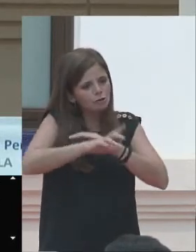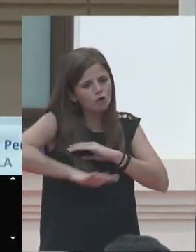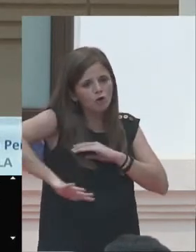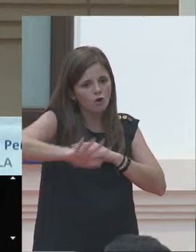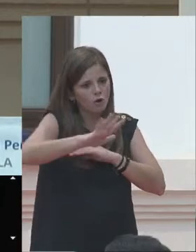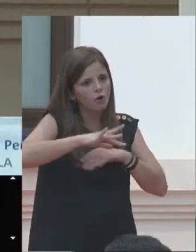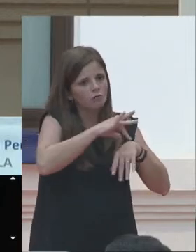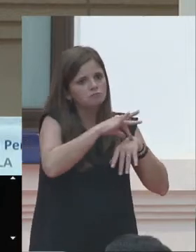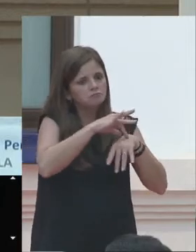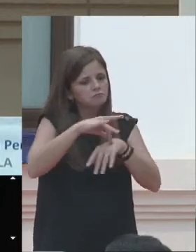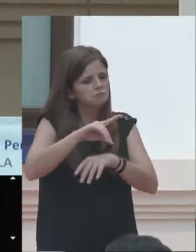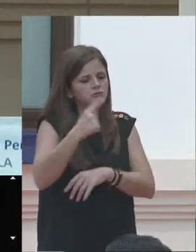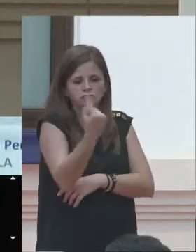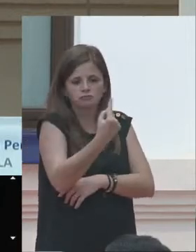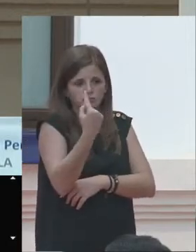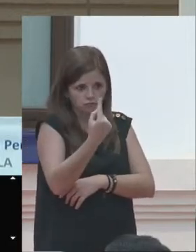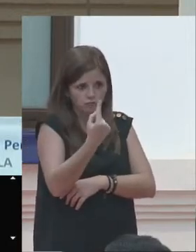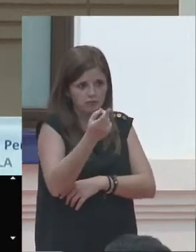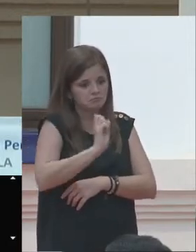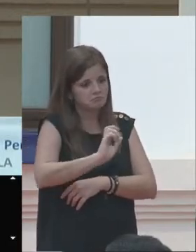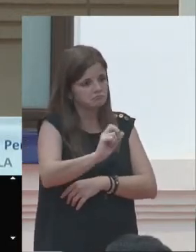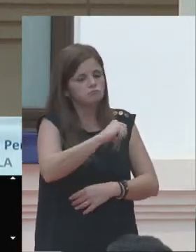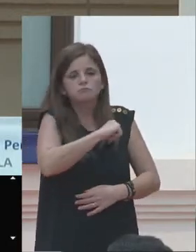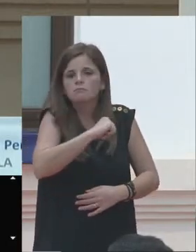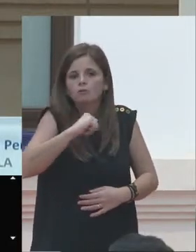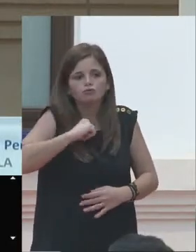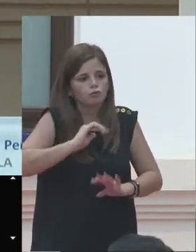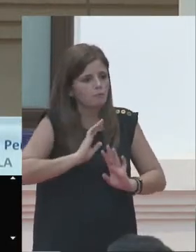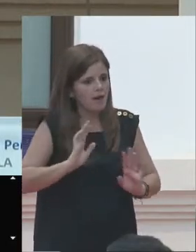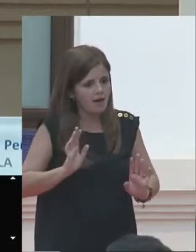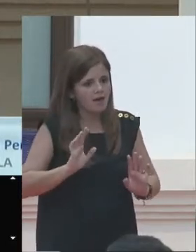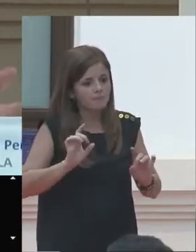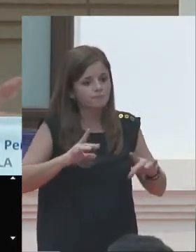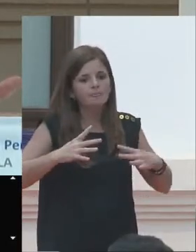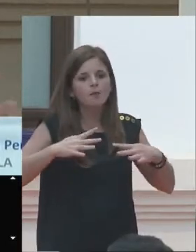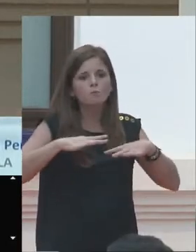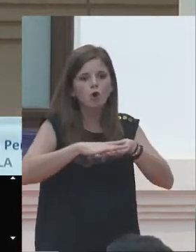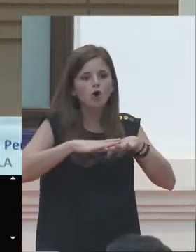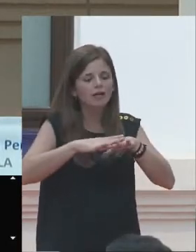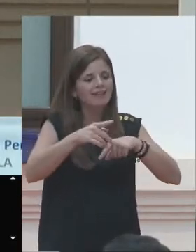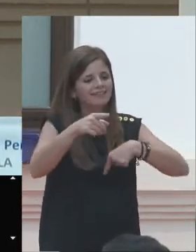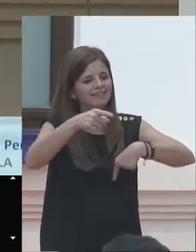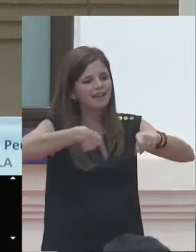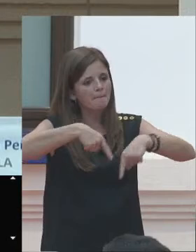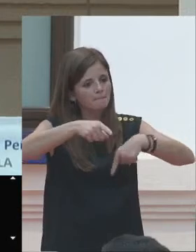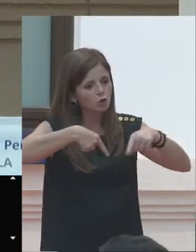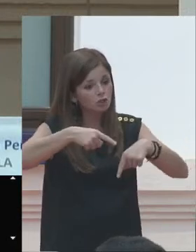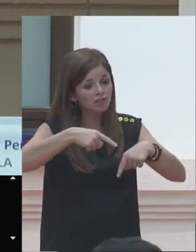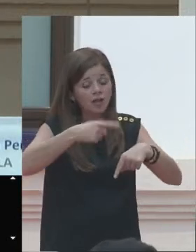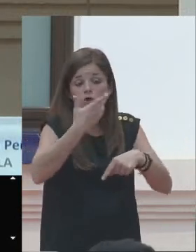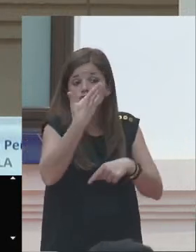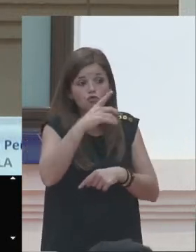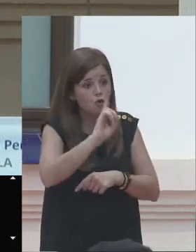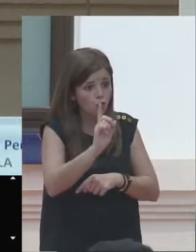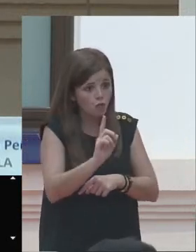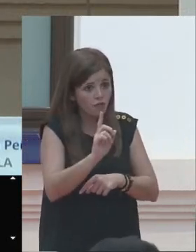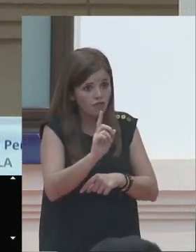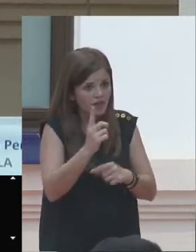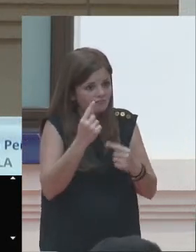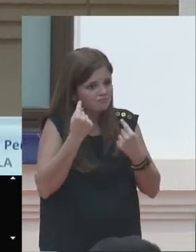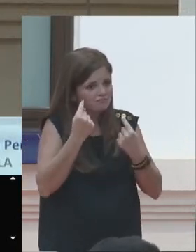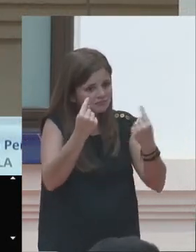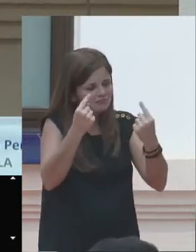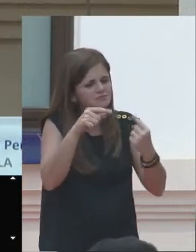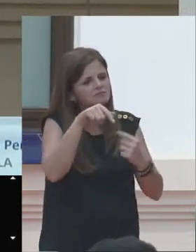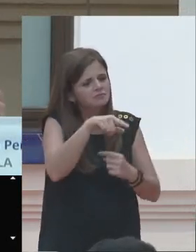objetivo final era que la persona, de forma autónoma y dentro de una red de transporte que desconoce, pues